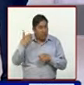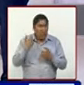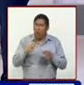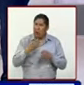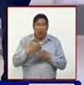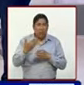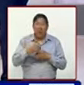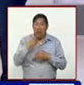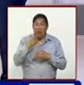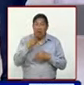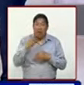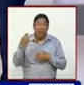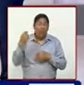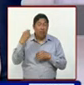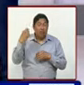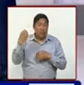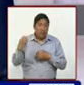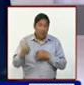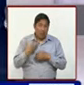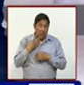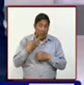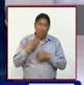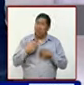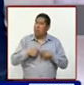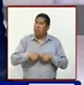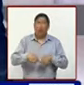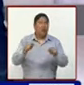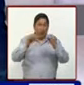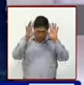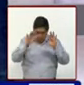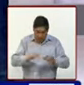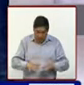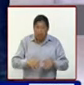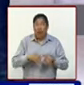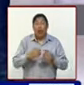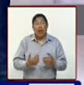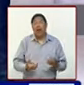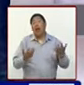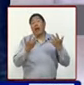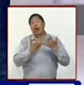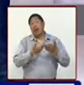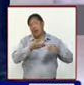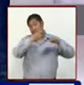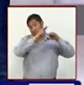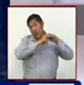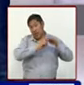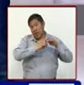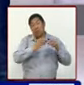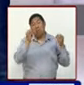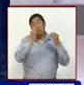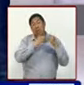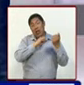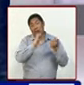Lastimosamente el SENAI me ha dicho que van a continuar un tiempo ahora, más. Ahora, ten en cuenta que estamos con el fenómeno de la Niña, uh-huh, y se ha dicho que la Niña iba a venir con mucha lluvia. Claro,